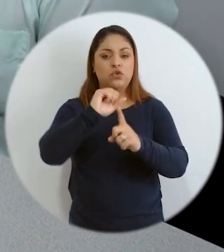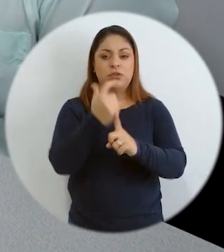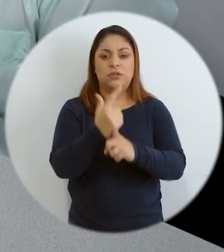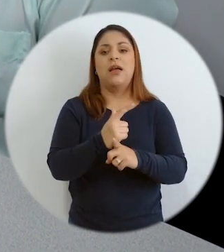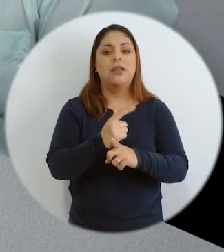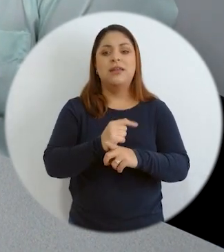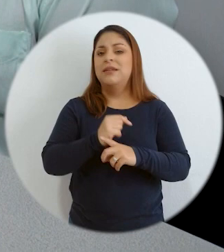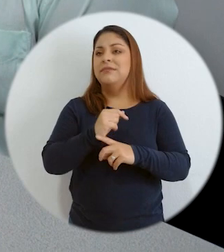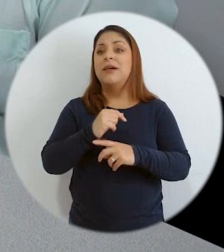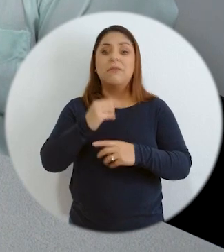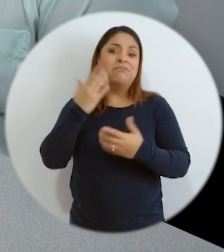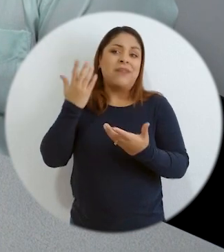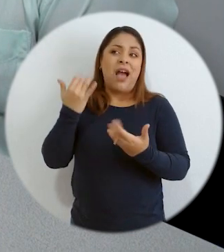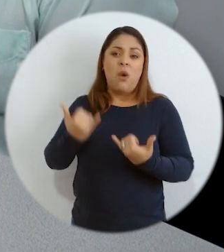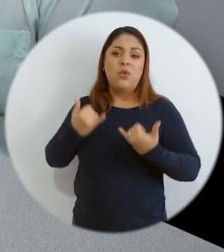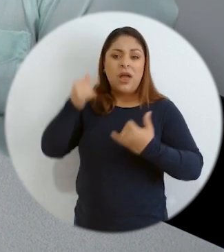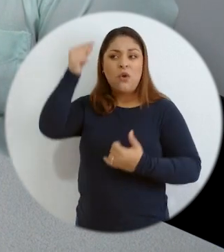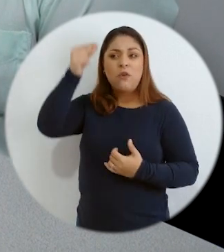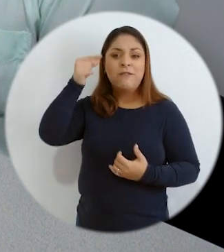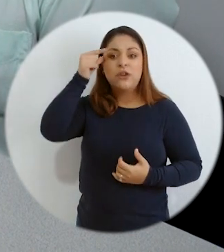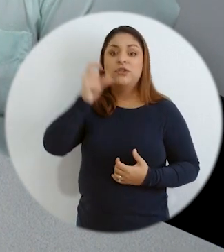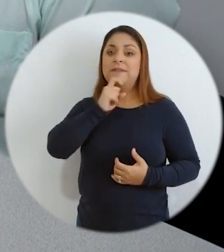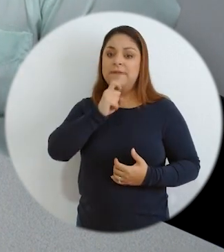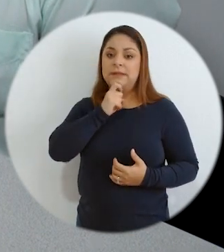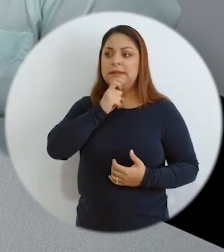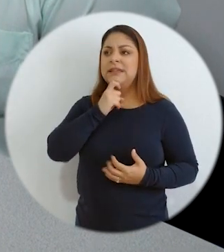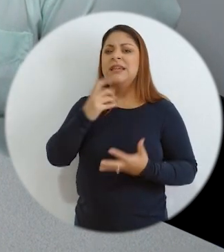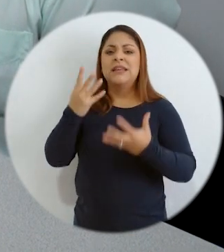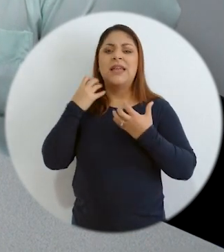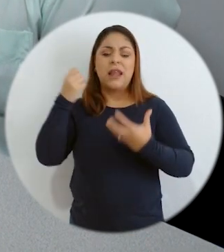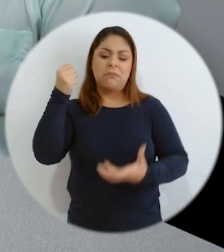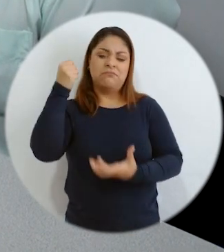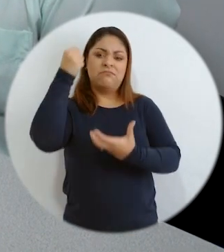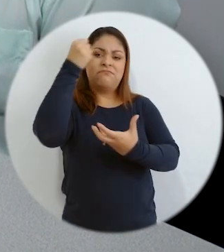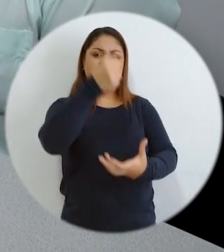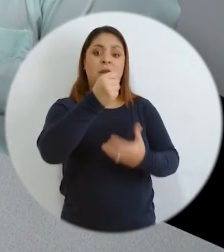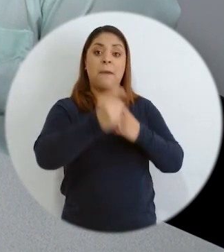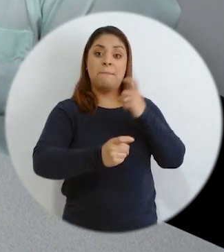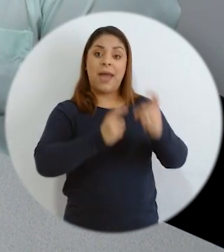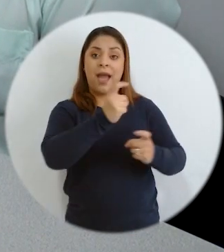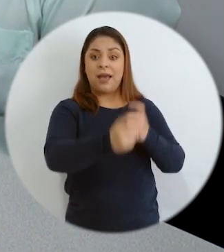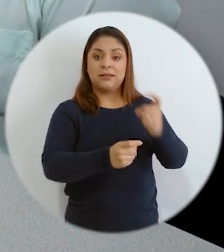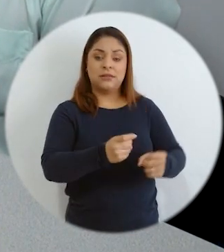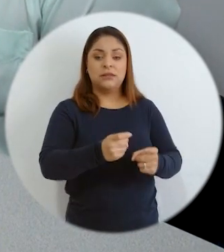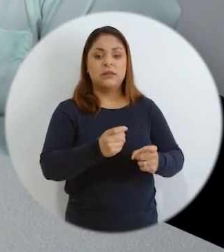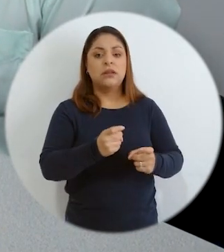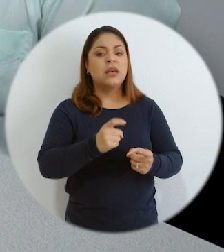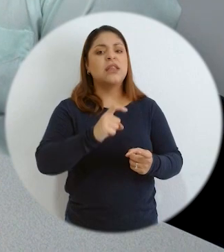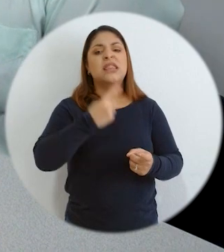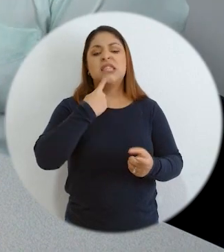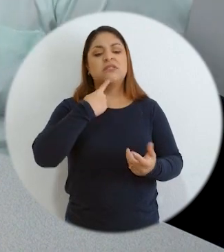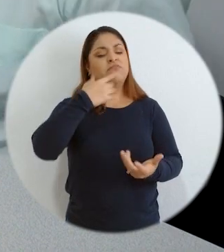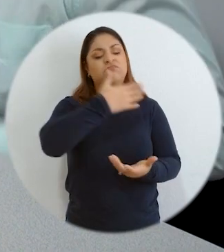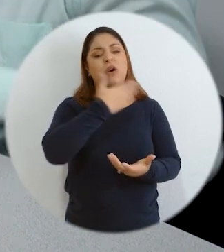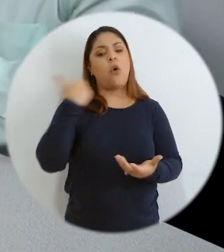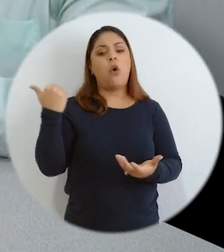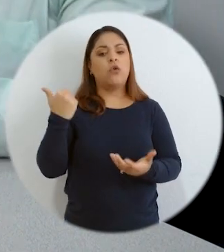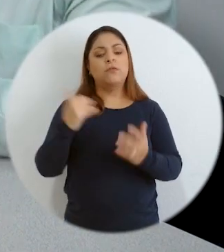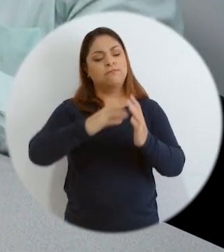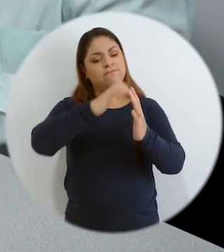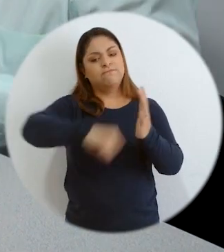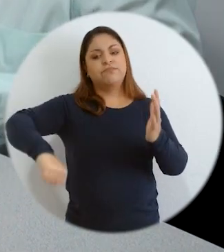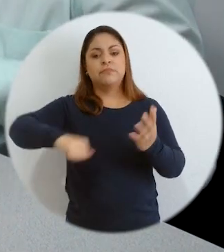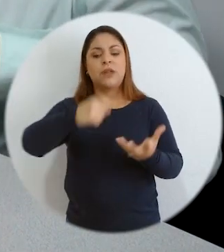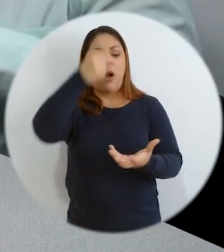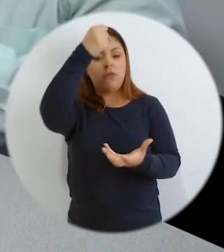difícil, ¿verdad? Por ejemplo, el gobierno está tomando la decisión de recortar miles de becas del programa Avancemos para estudiantes de primaria y